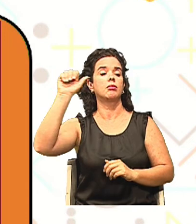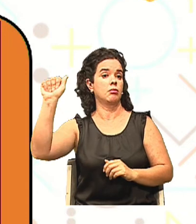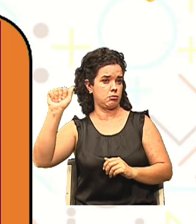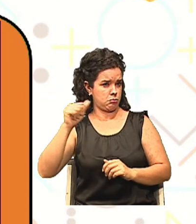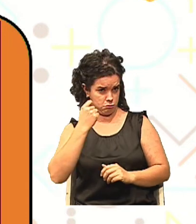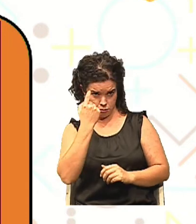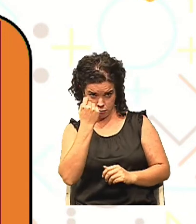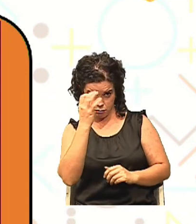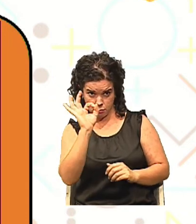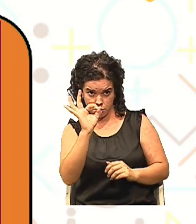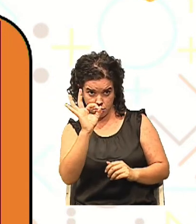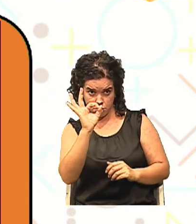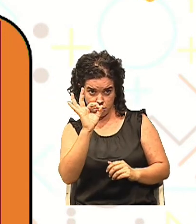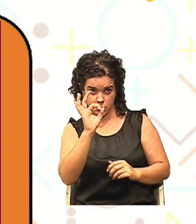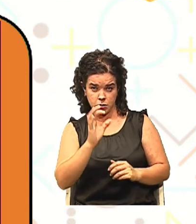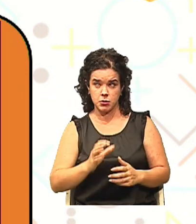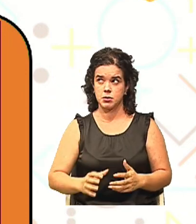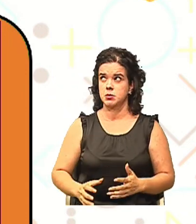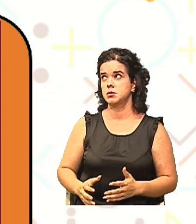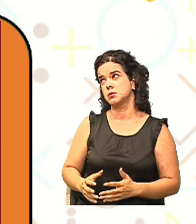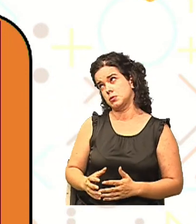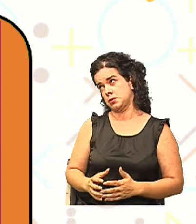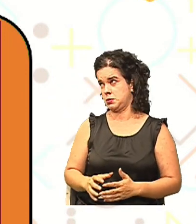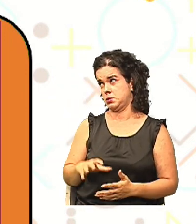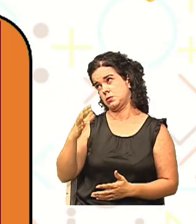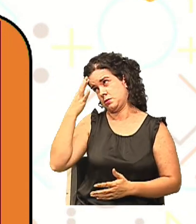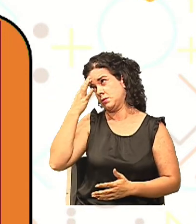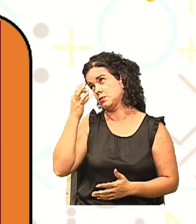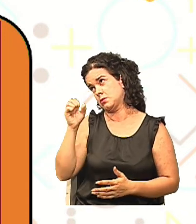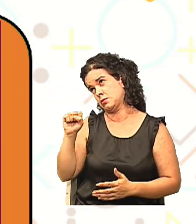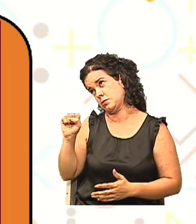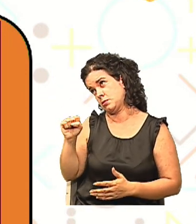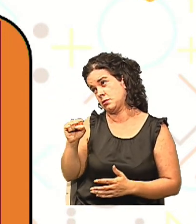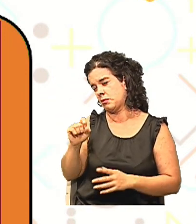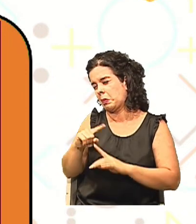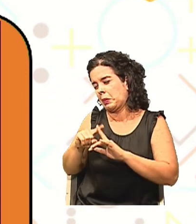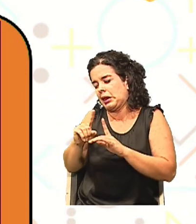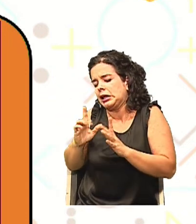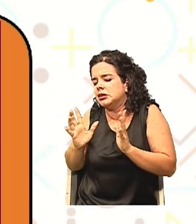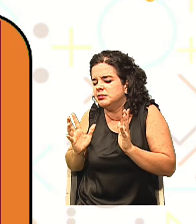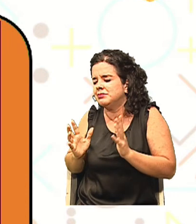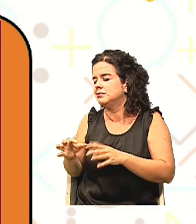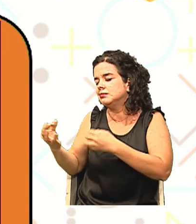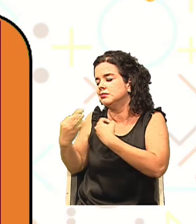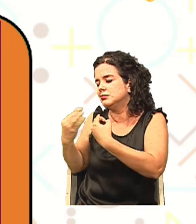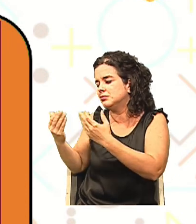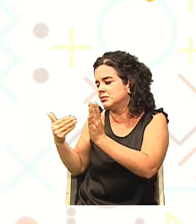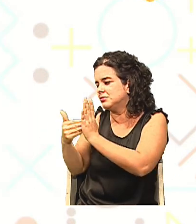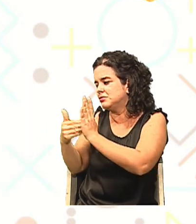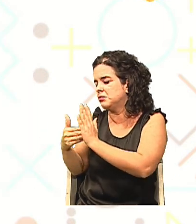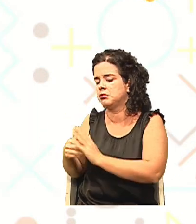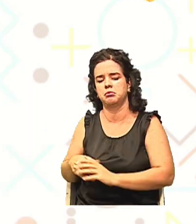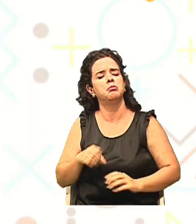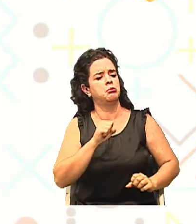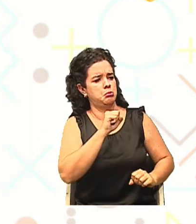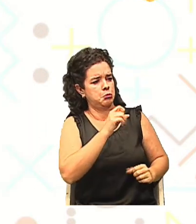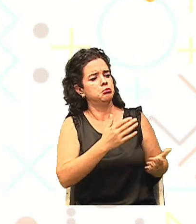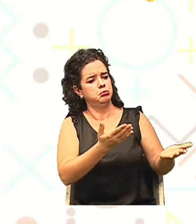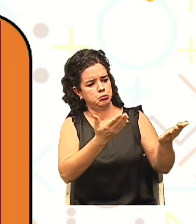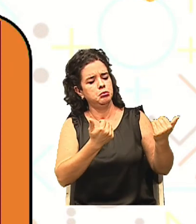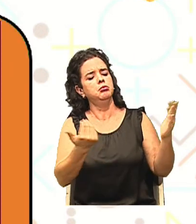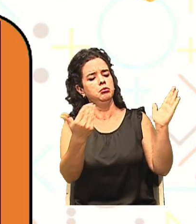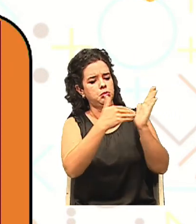claro? Yo creo que sí, pero no estaría de más que me lo volviera a mencionar, por favor. Volvamos a él.